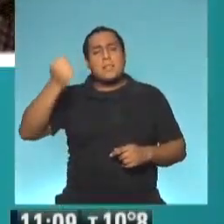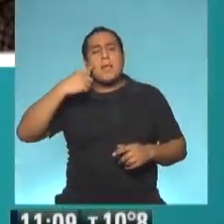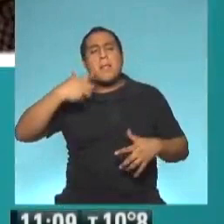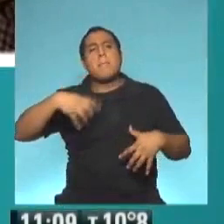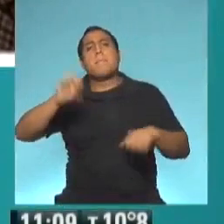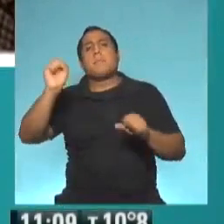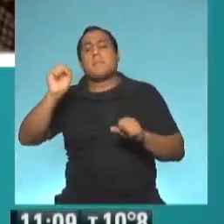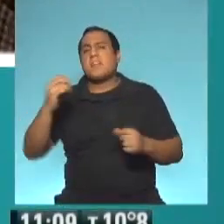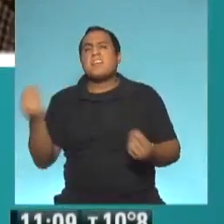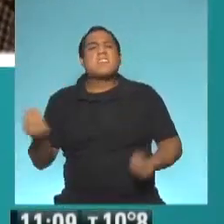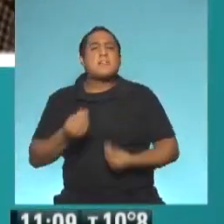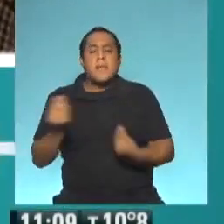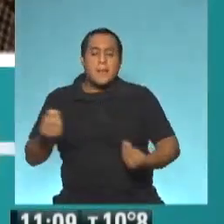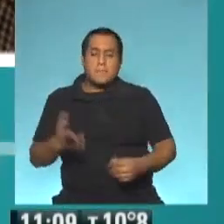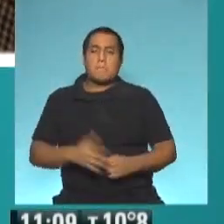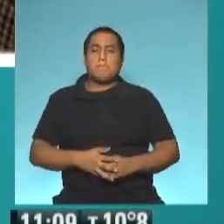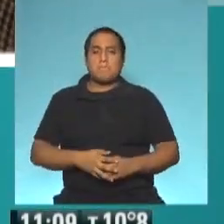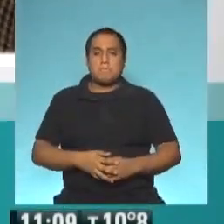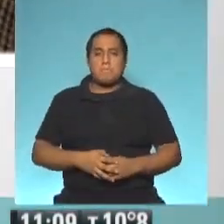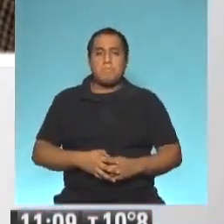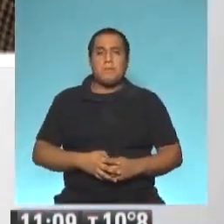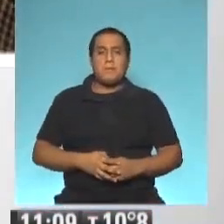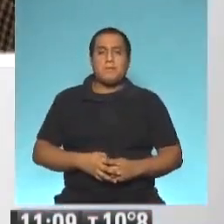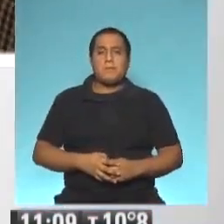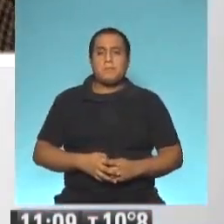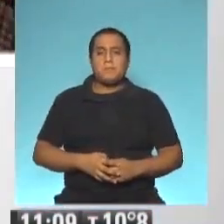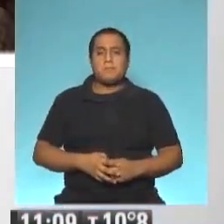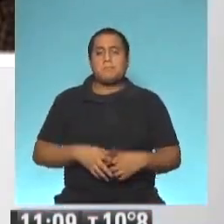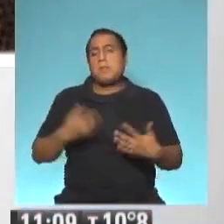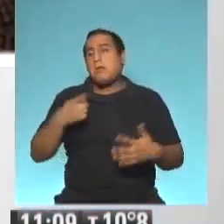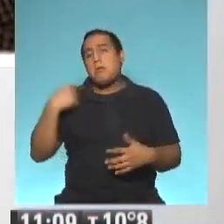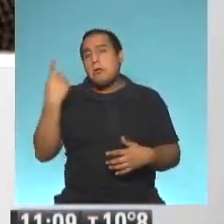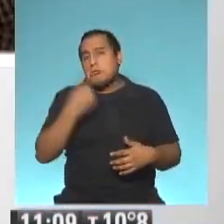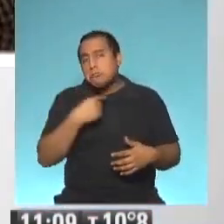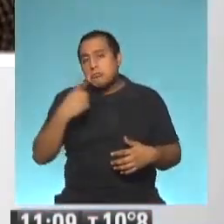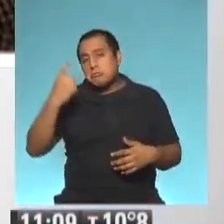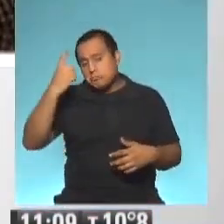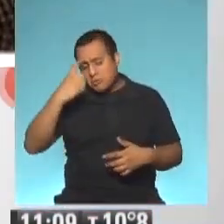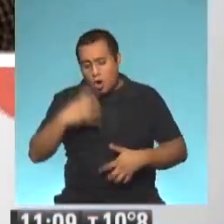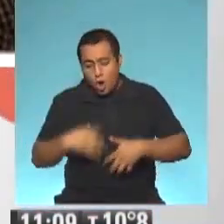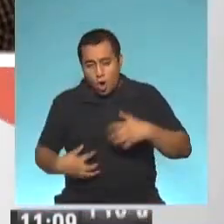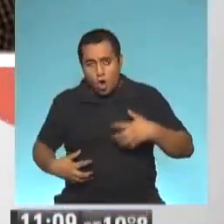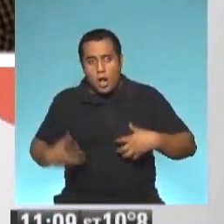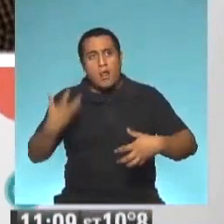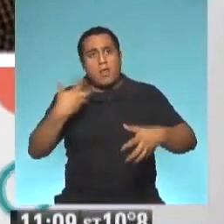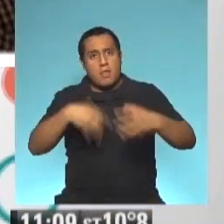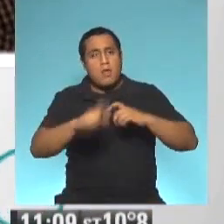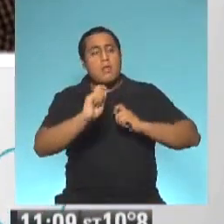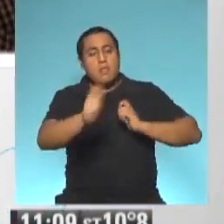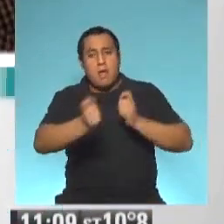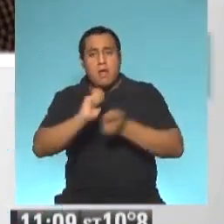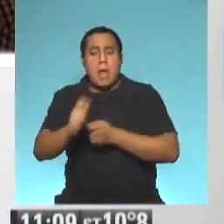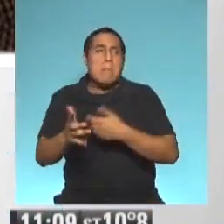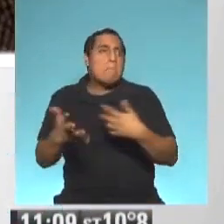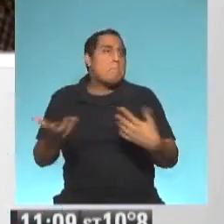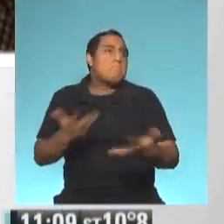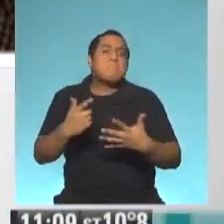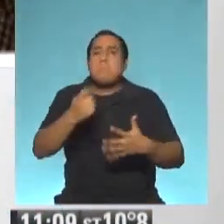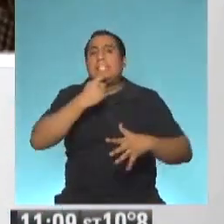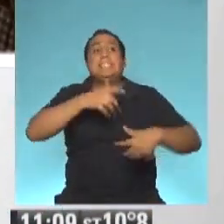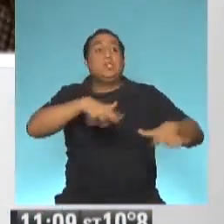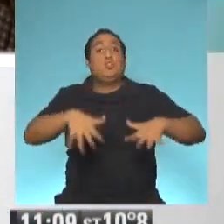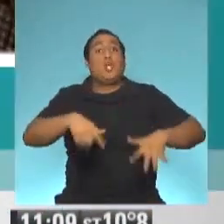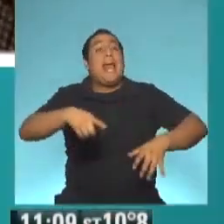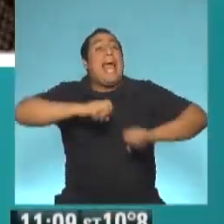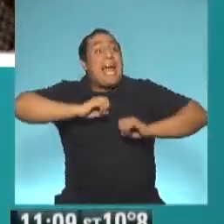que decía Natalia, digamos, quizá nosotros vemos el trasplante asociado a situaciones en